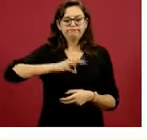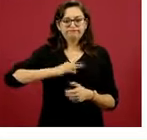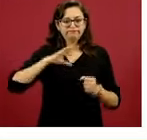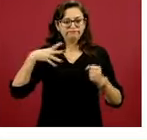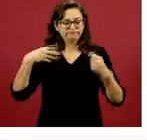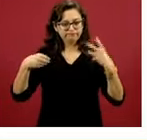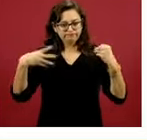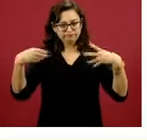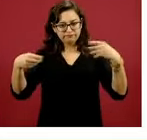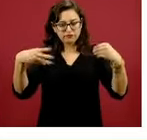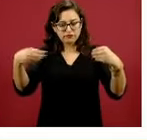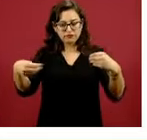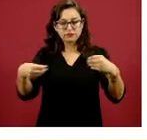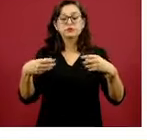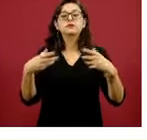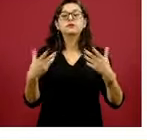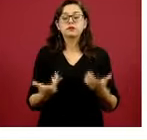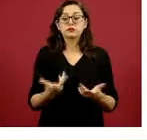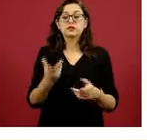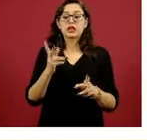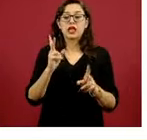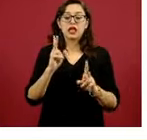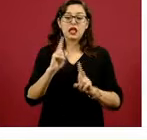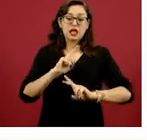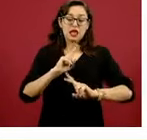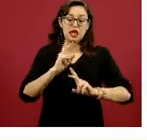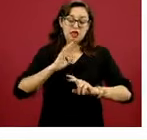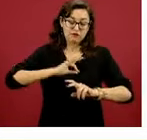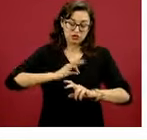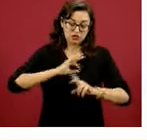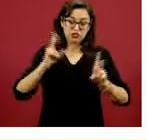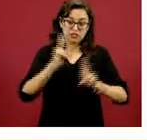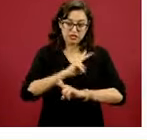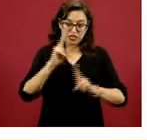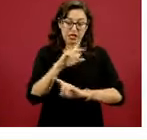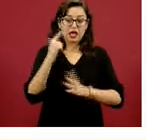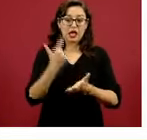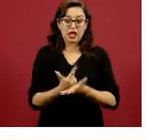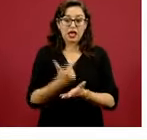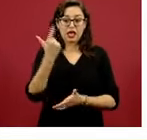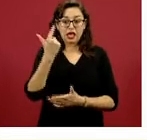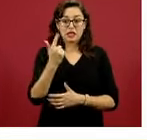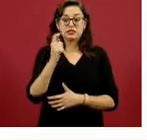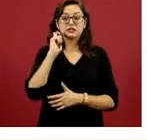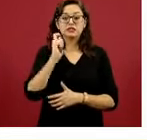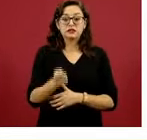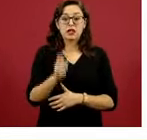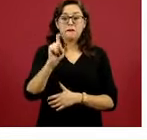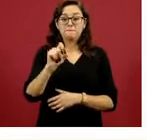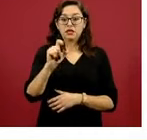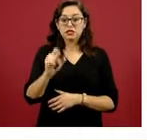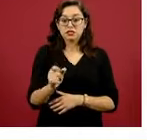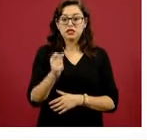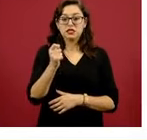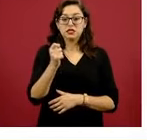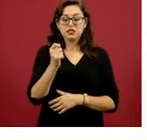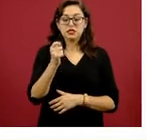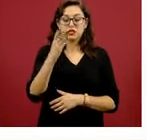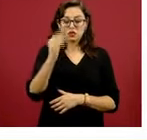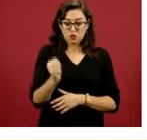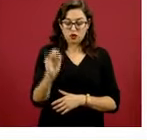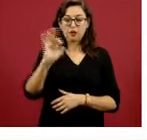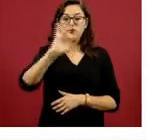respiratoria aguda grave, de las cuales 8.384, el 29% a nivel nacional, están ocupadas. Hay